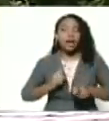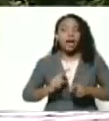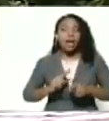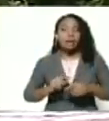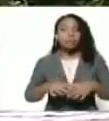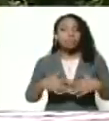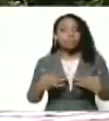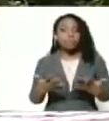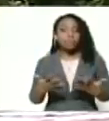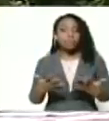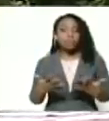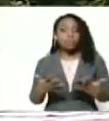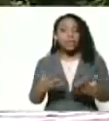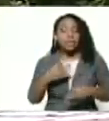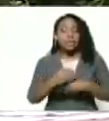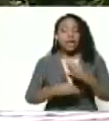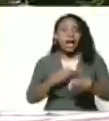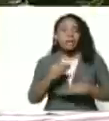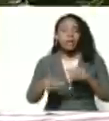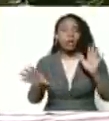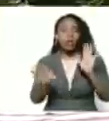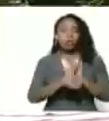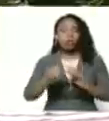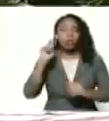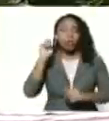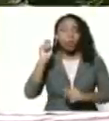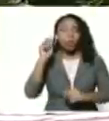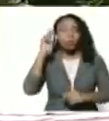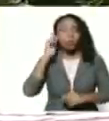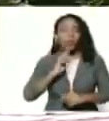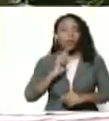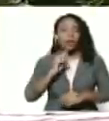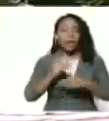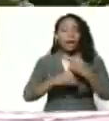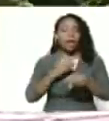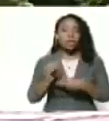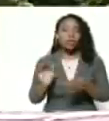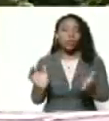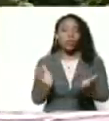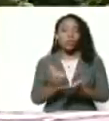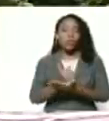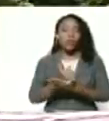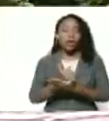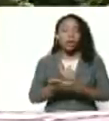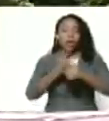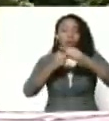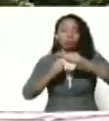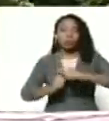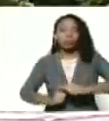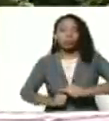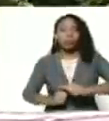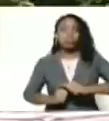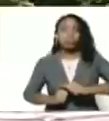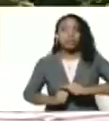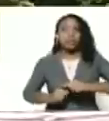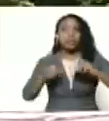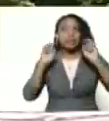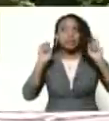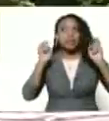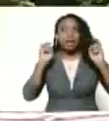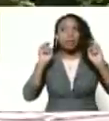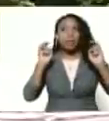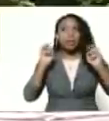hecho, en la Constitución bolivariana están recogidos una serie de